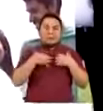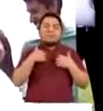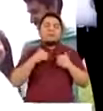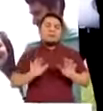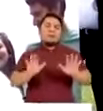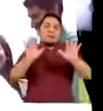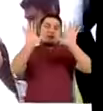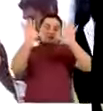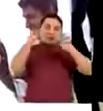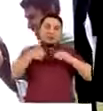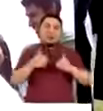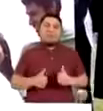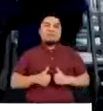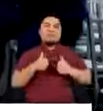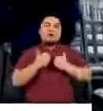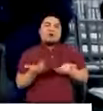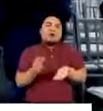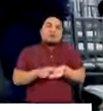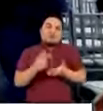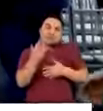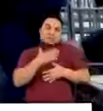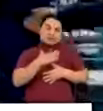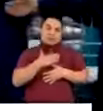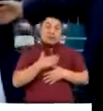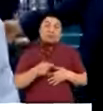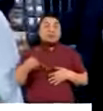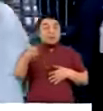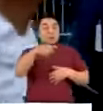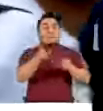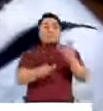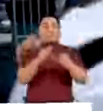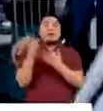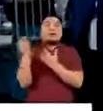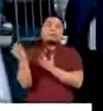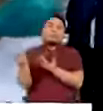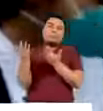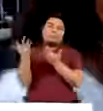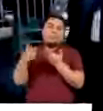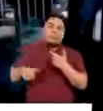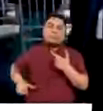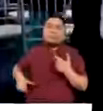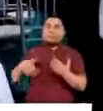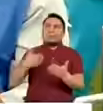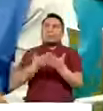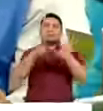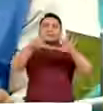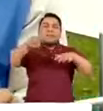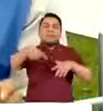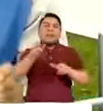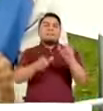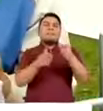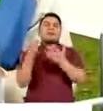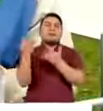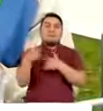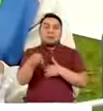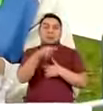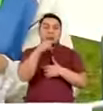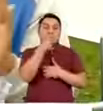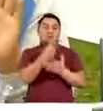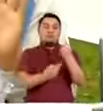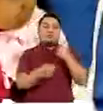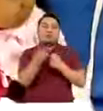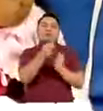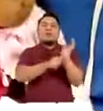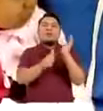milagro por haber vivido de nuevo. También están los pacientes en lista de espera, que llegan a casi 7.000, como las gemelas Harumi